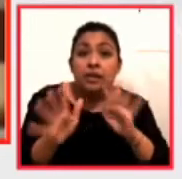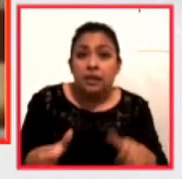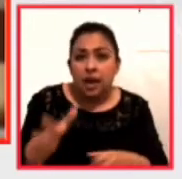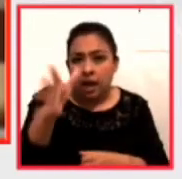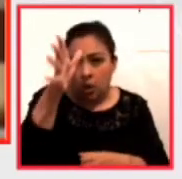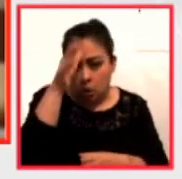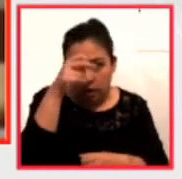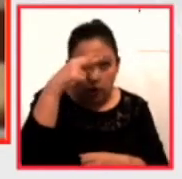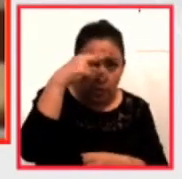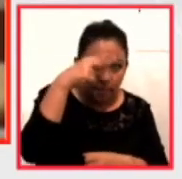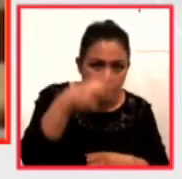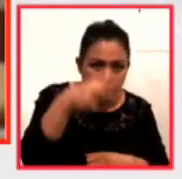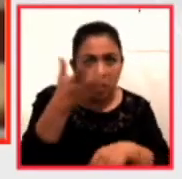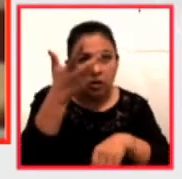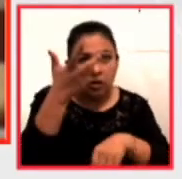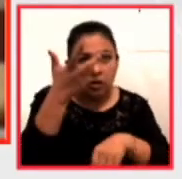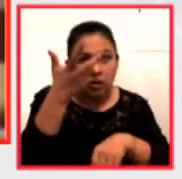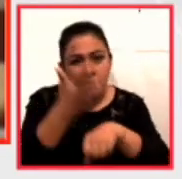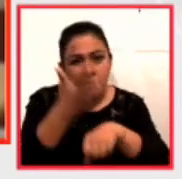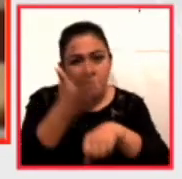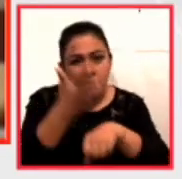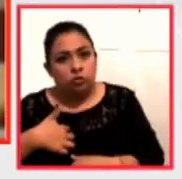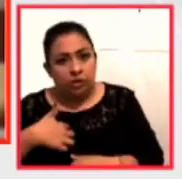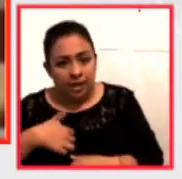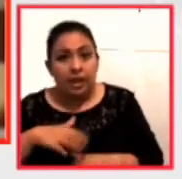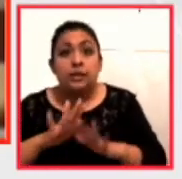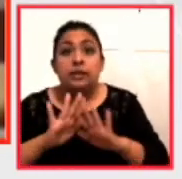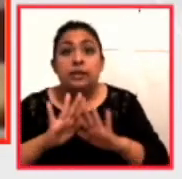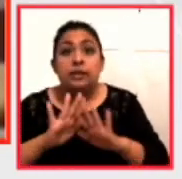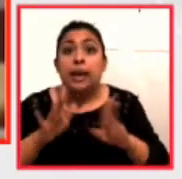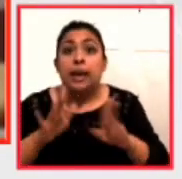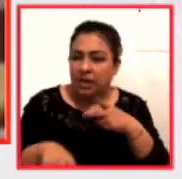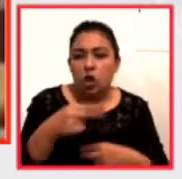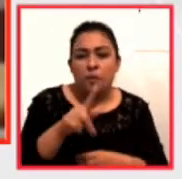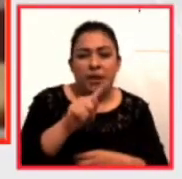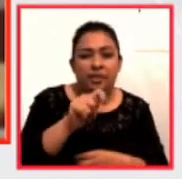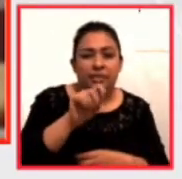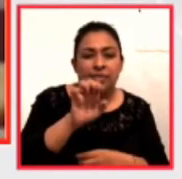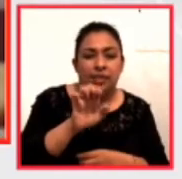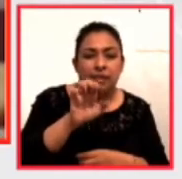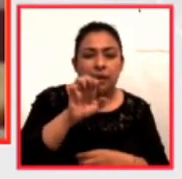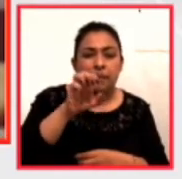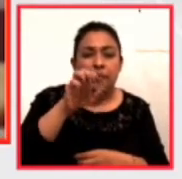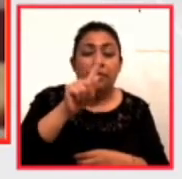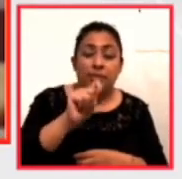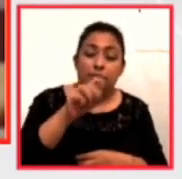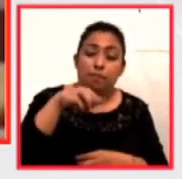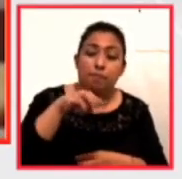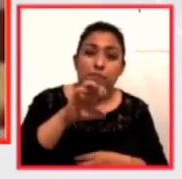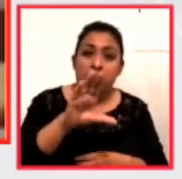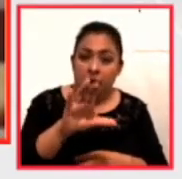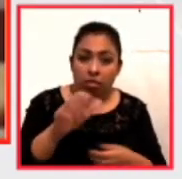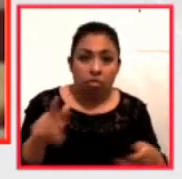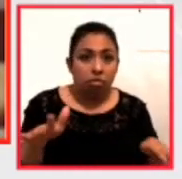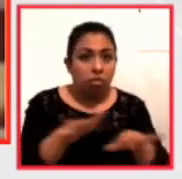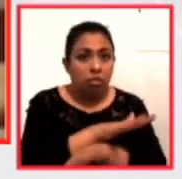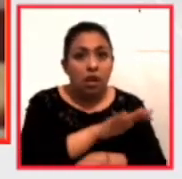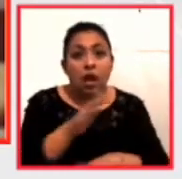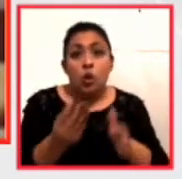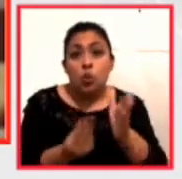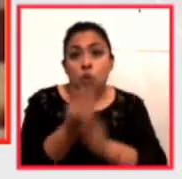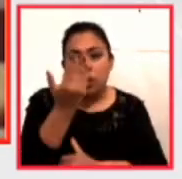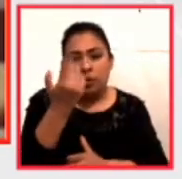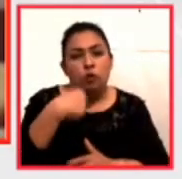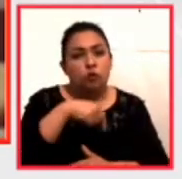México, Estados Unidos y Canadá, el famoso T-MEC, que reemplaza en un nuevo tratado a lo que nosotros